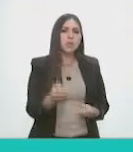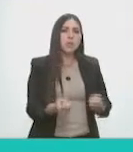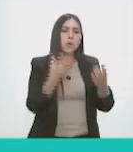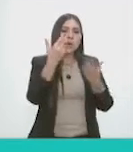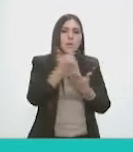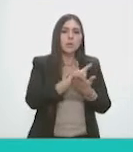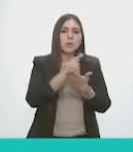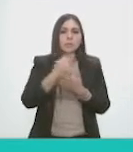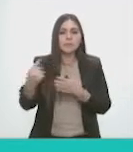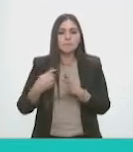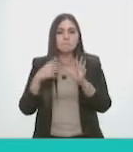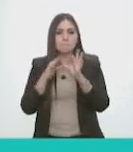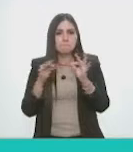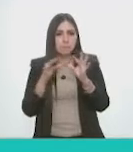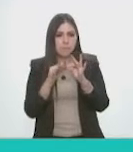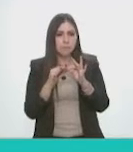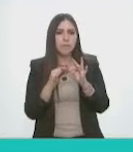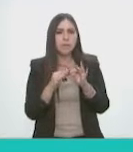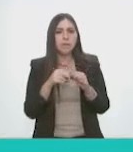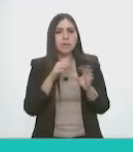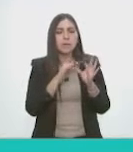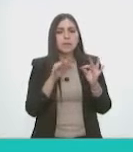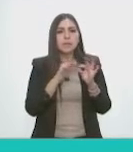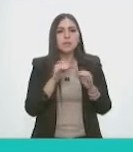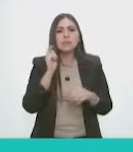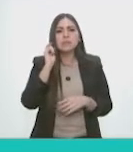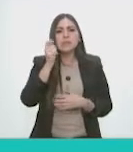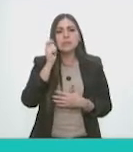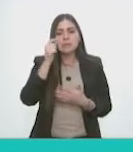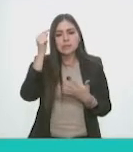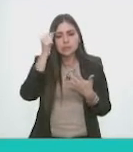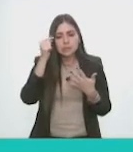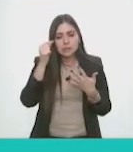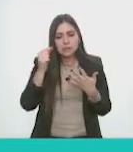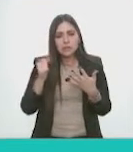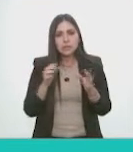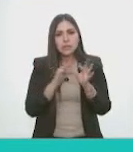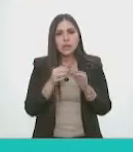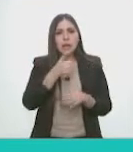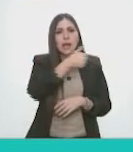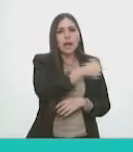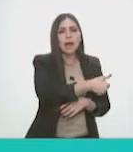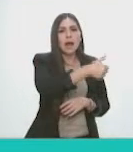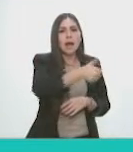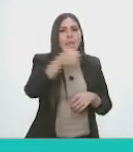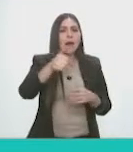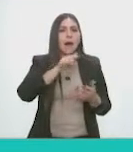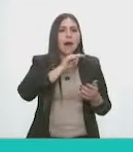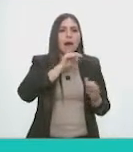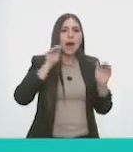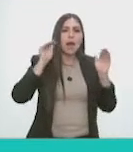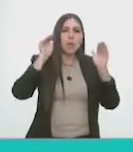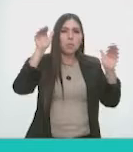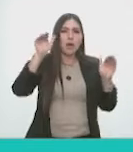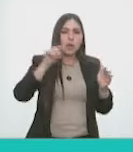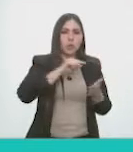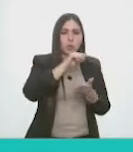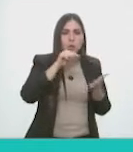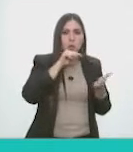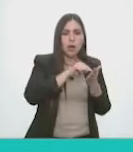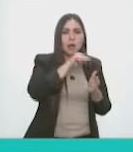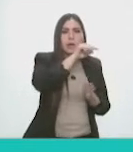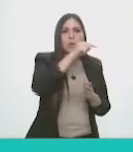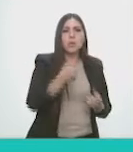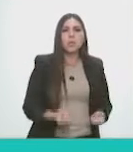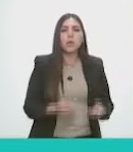En qué consisten y la fecha del reporte separado por aeropuerto en su respuesta los